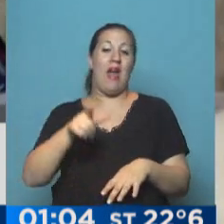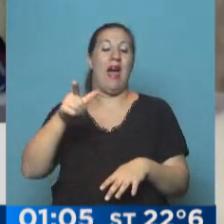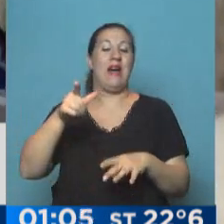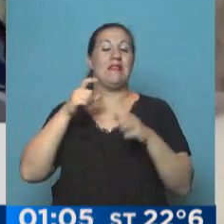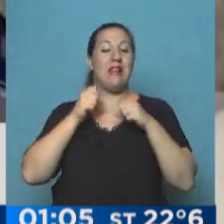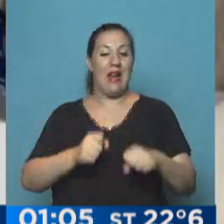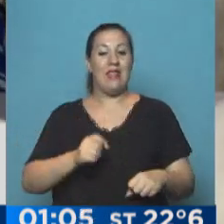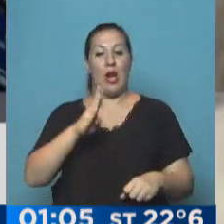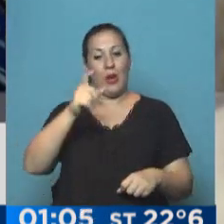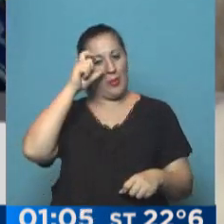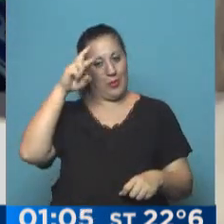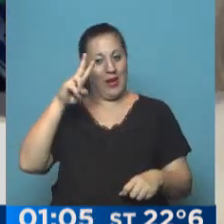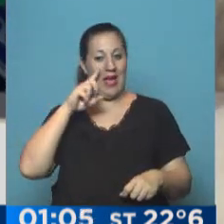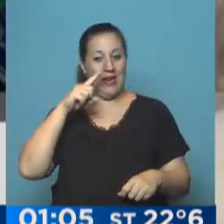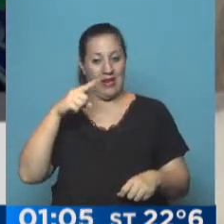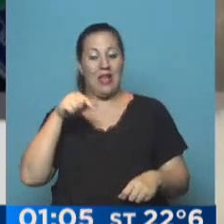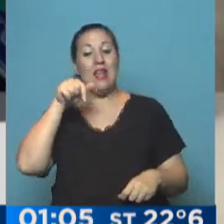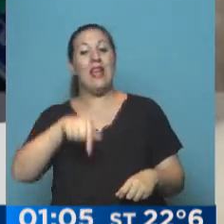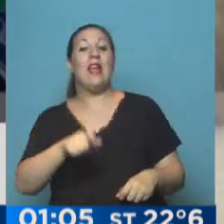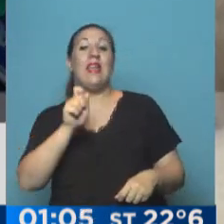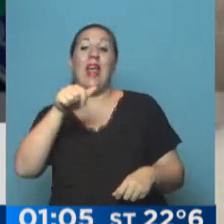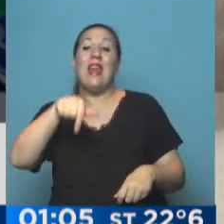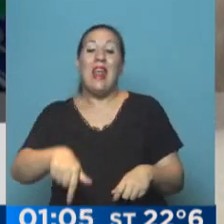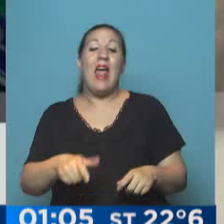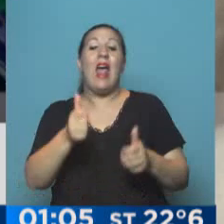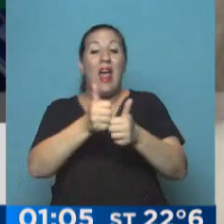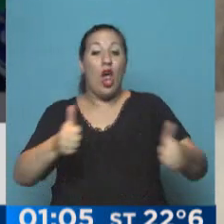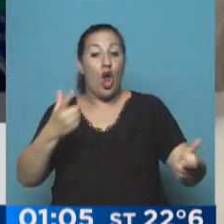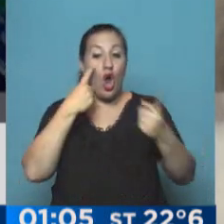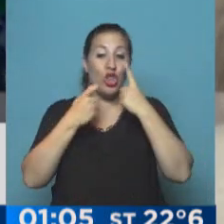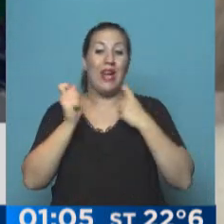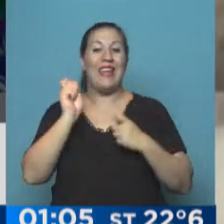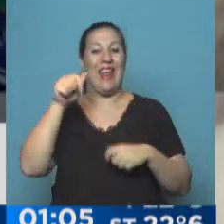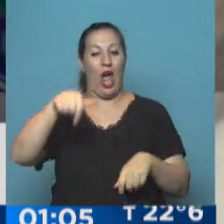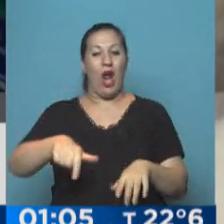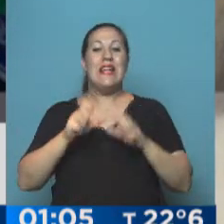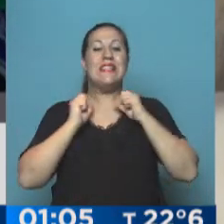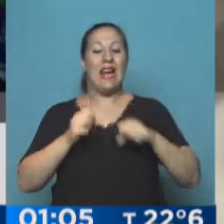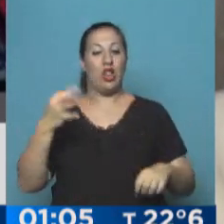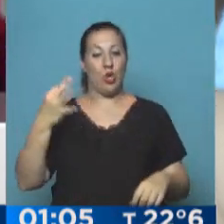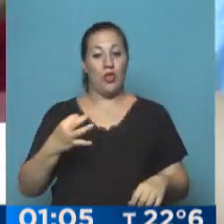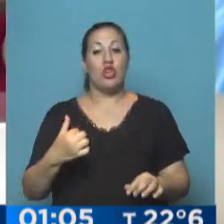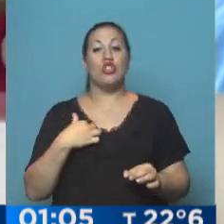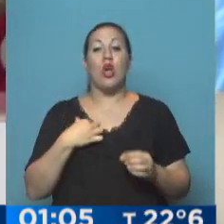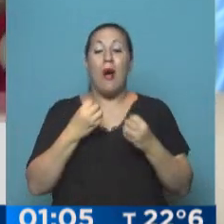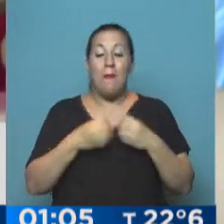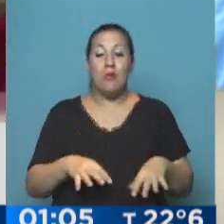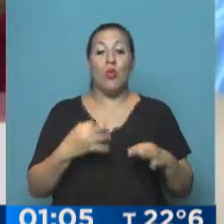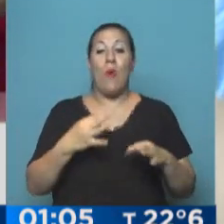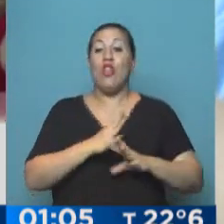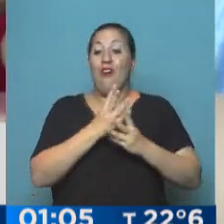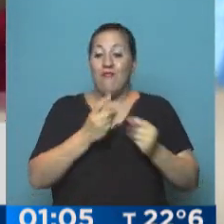El operativo está a cargo del secretario de Seguridad actual. Nosotros lo tendremos a partir de nuestra